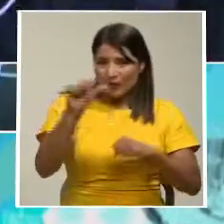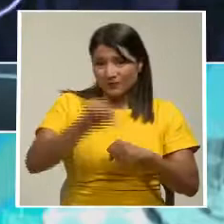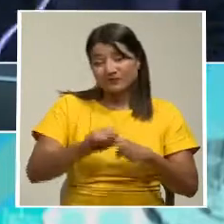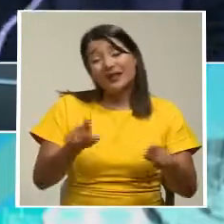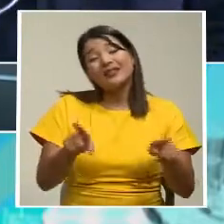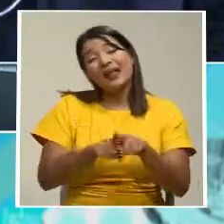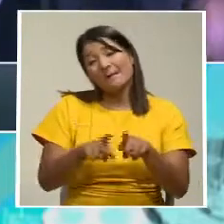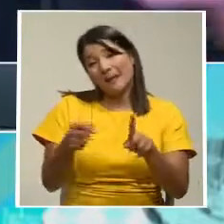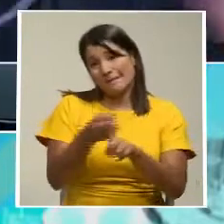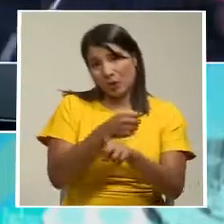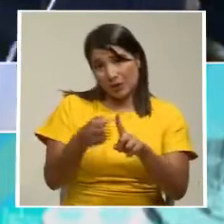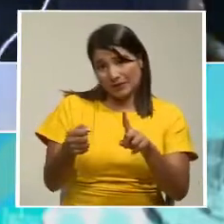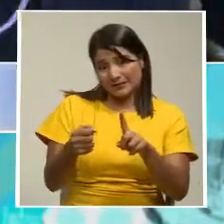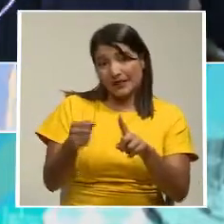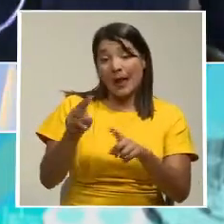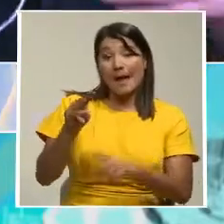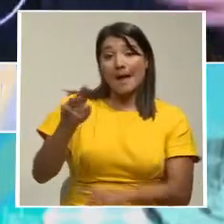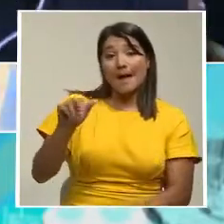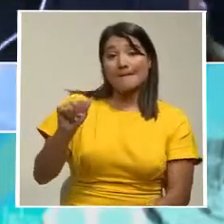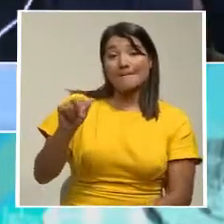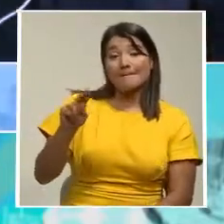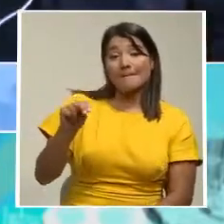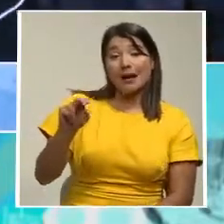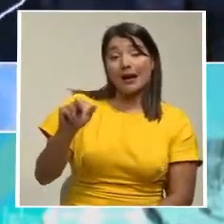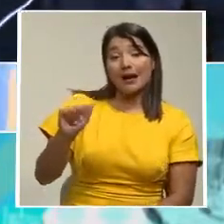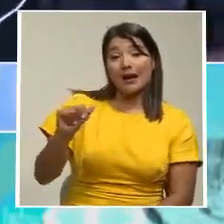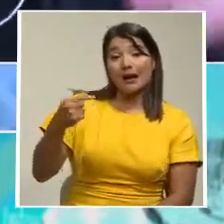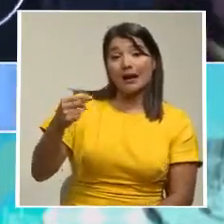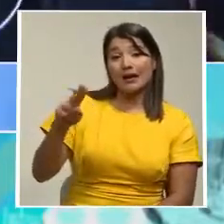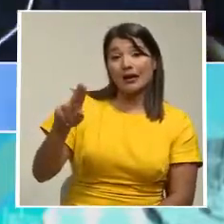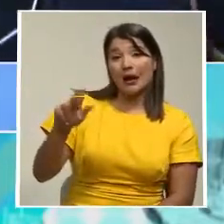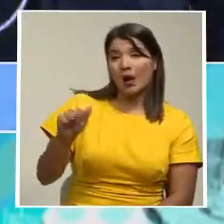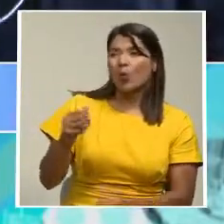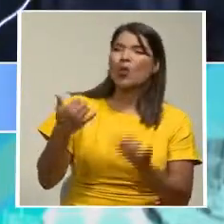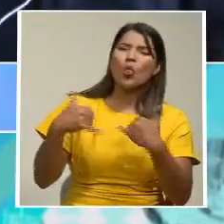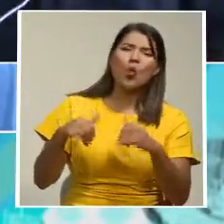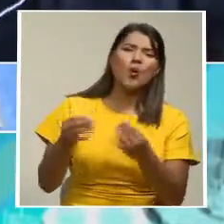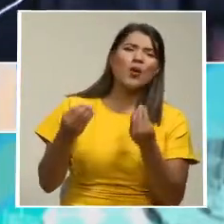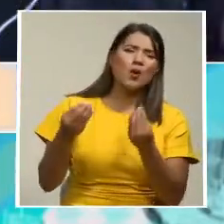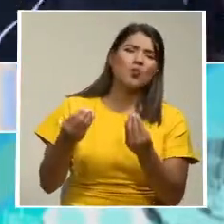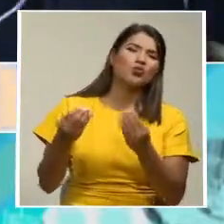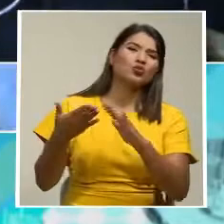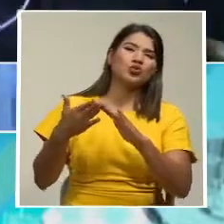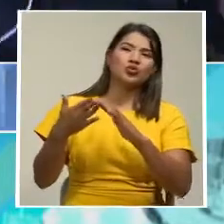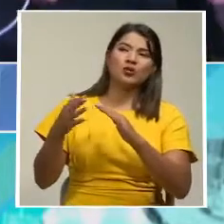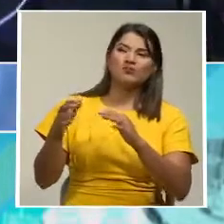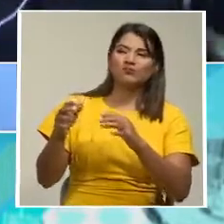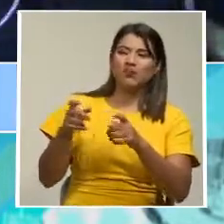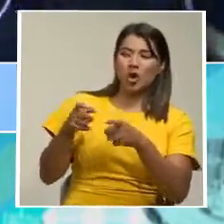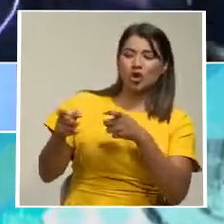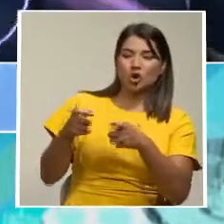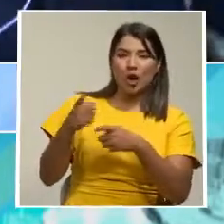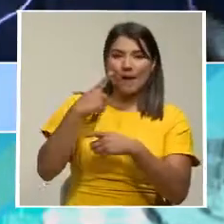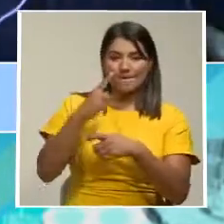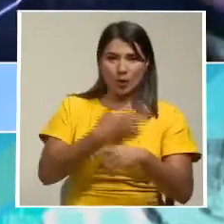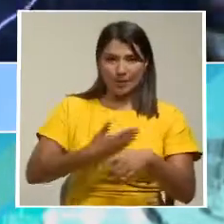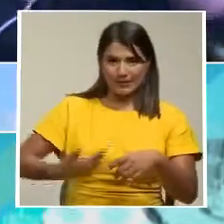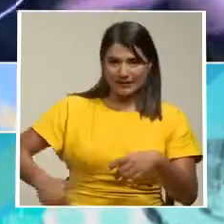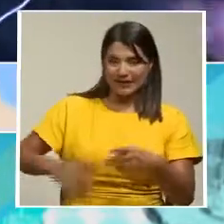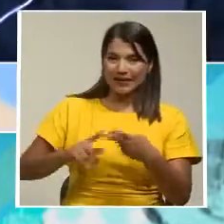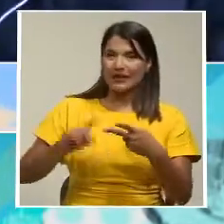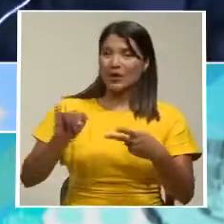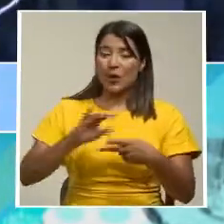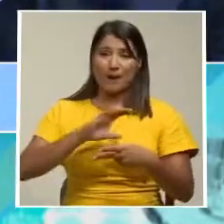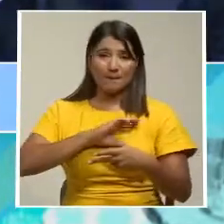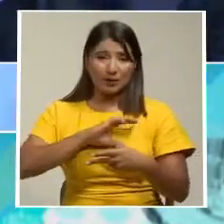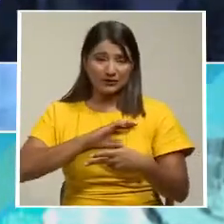violencia. Managua sigue siendo una ciudad sitiada por las hordas de Ortega, estos grupos parapoliciales que están registrados en los informes de Naciones